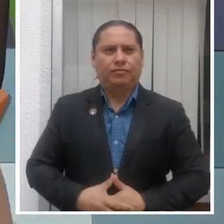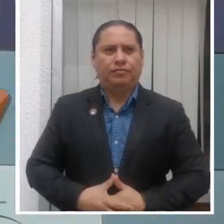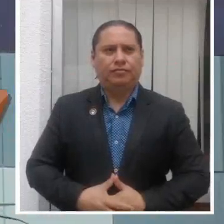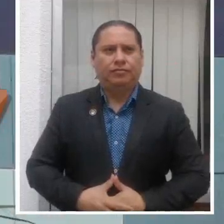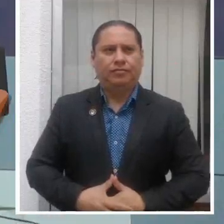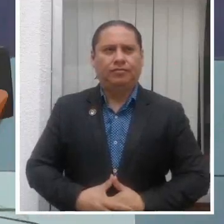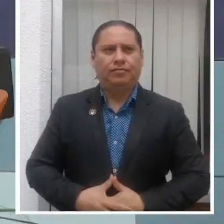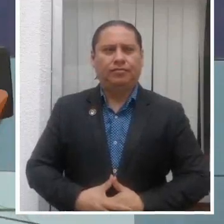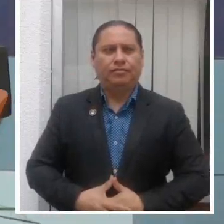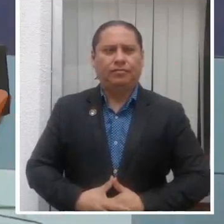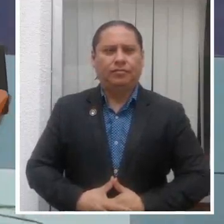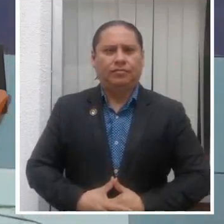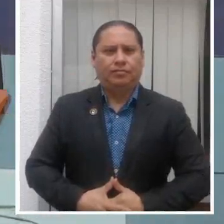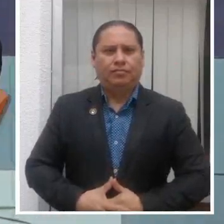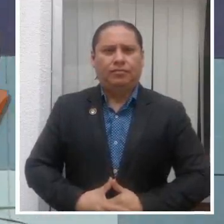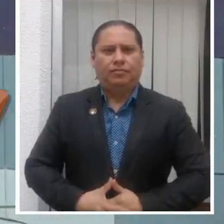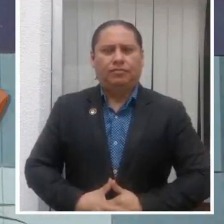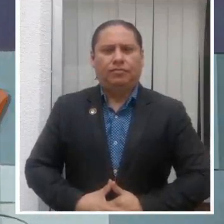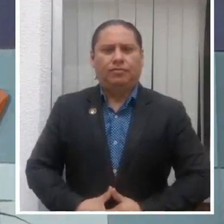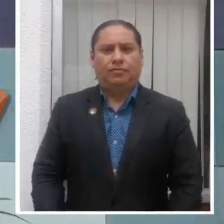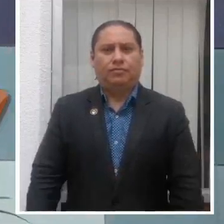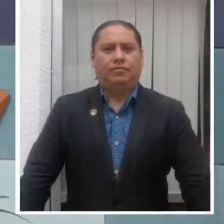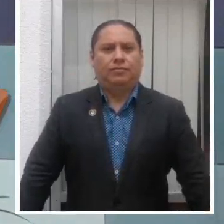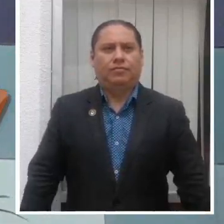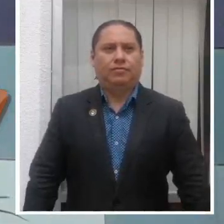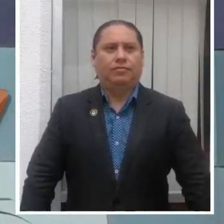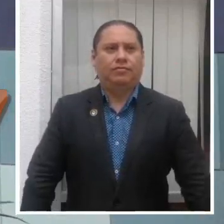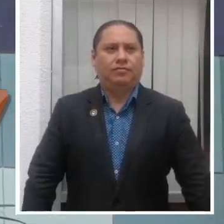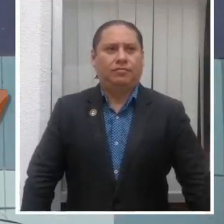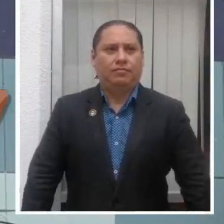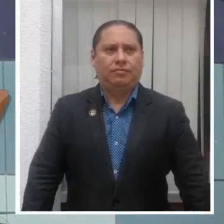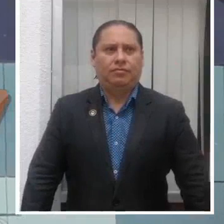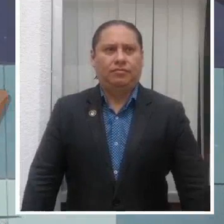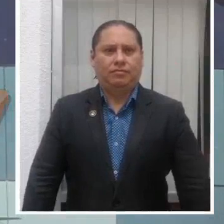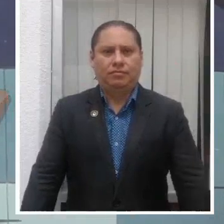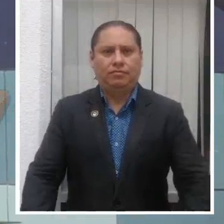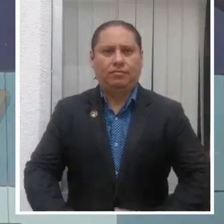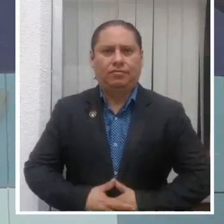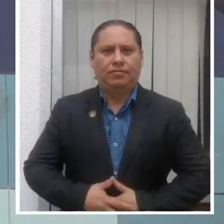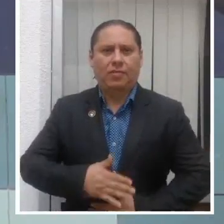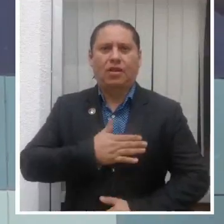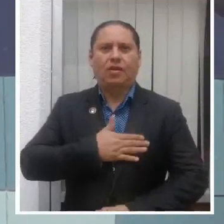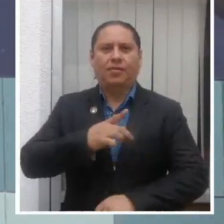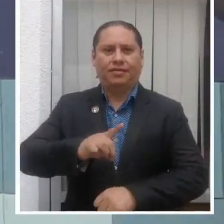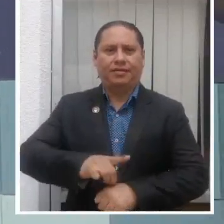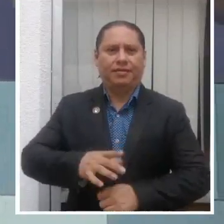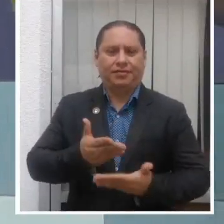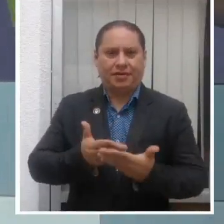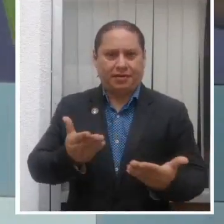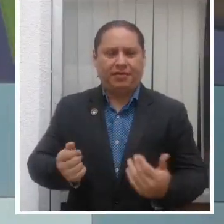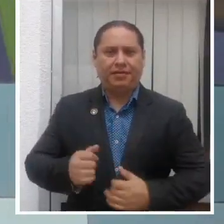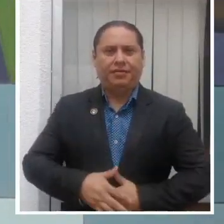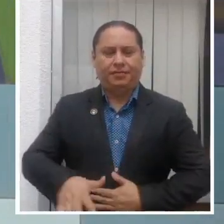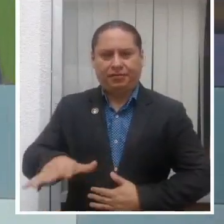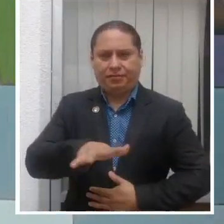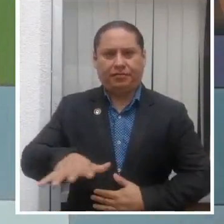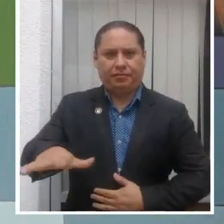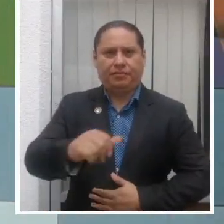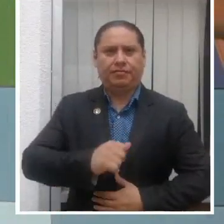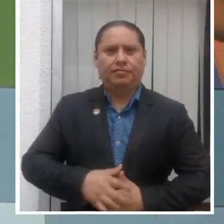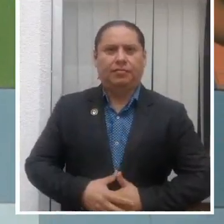Muy buenos días tengan todos y